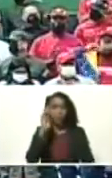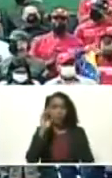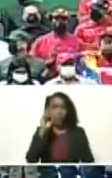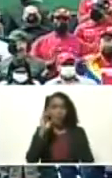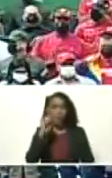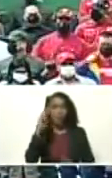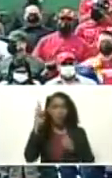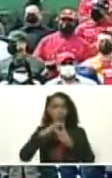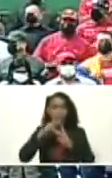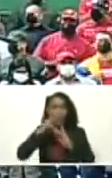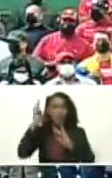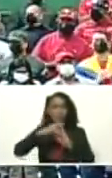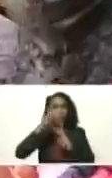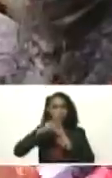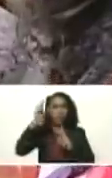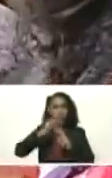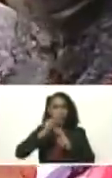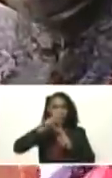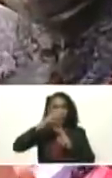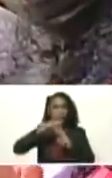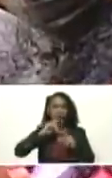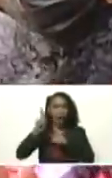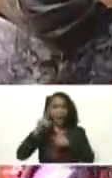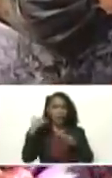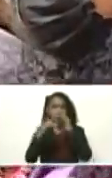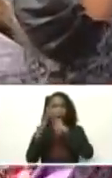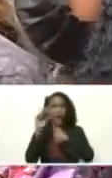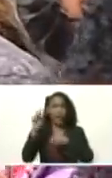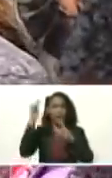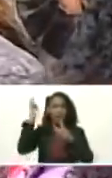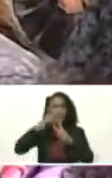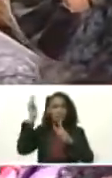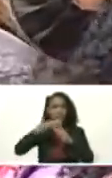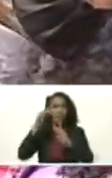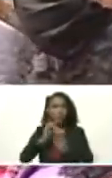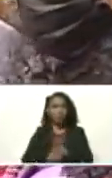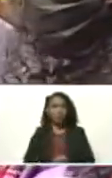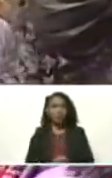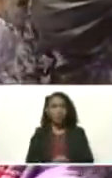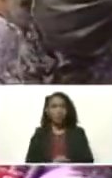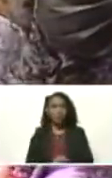Táchira, Táchira, Táchira, ¡ay fue, Táchira!